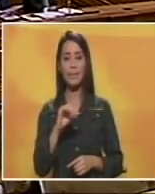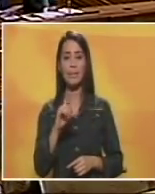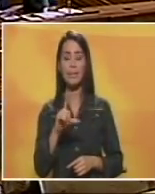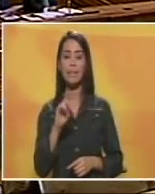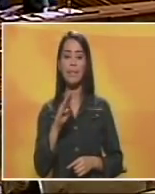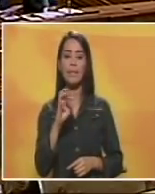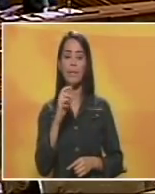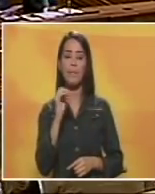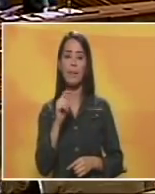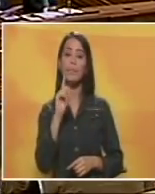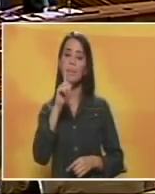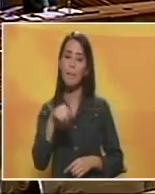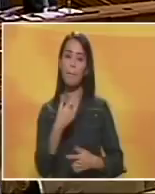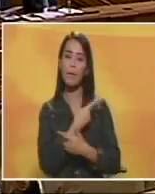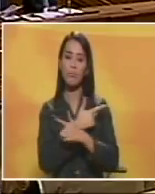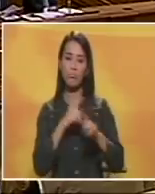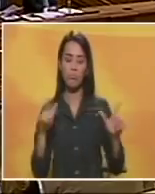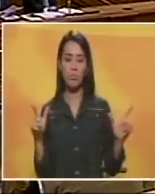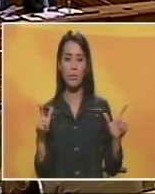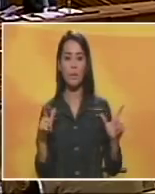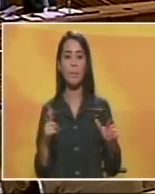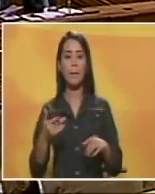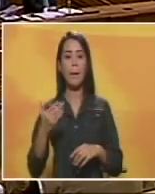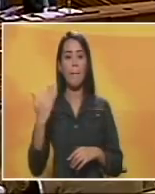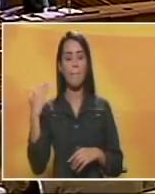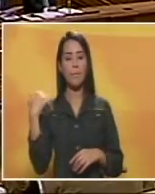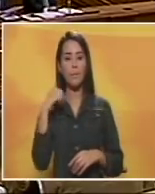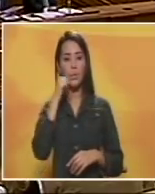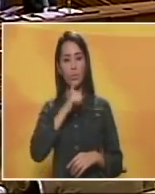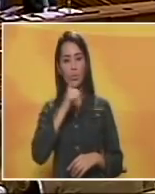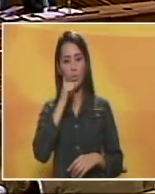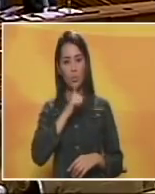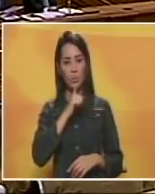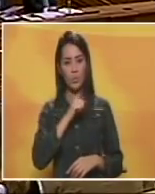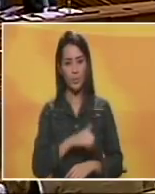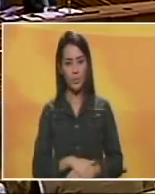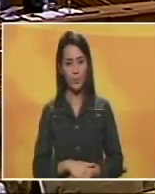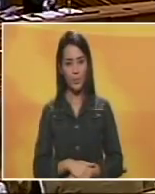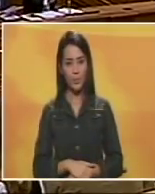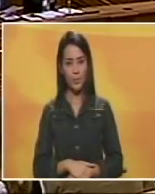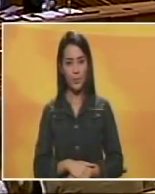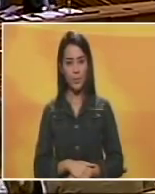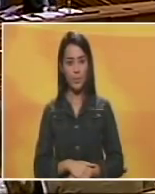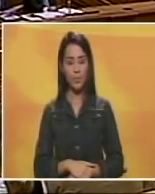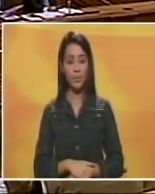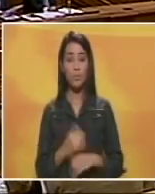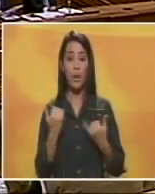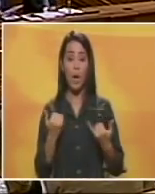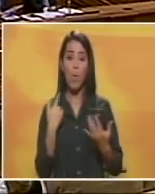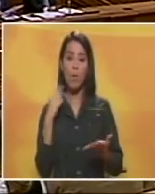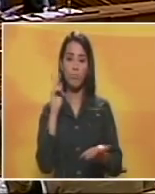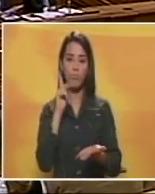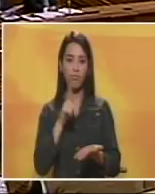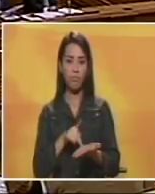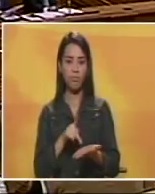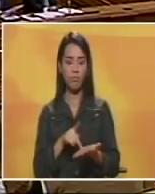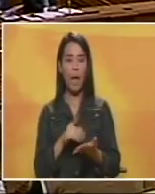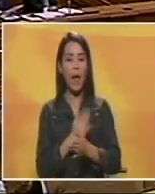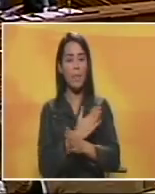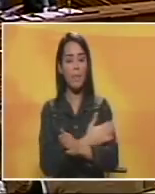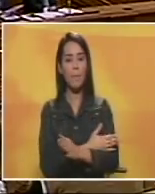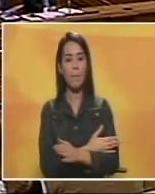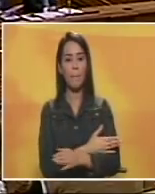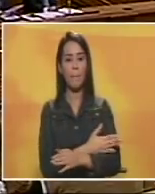también salió excarcelado el pasado sábado. En el caso de Gilbert Caro se está reincorporando. Él ya había